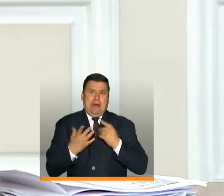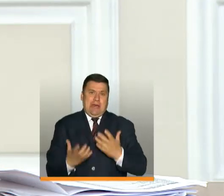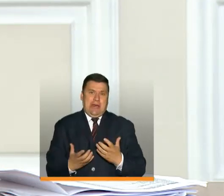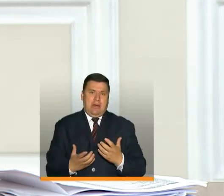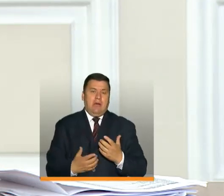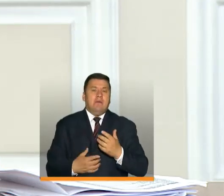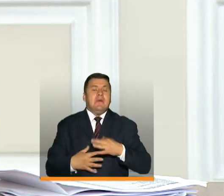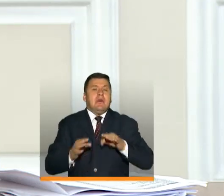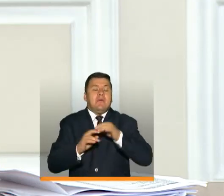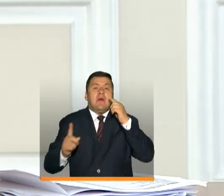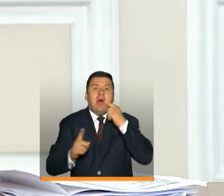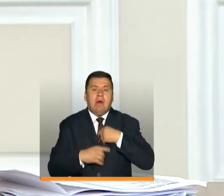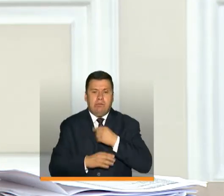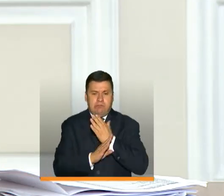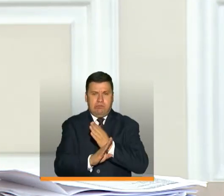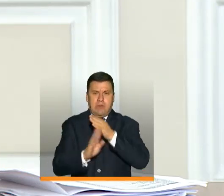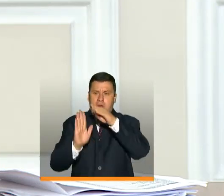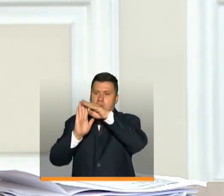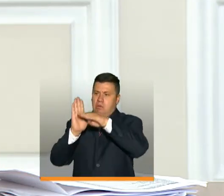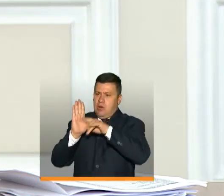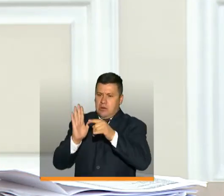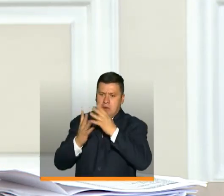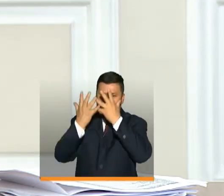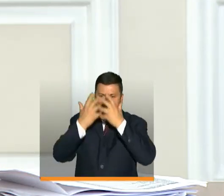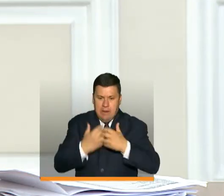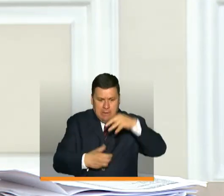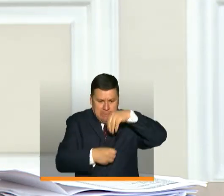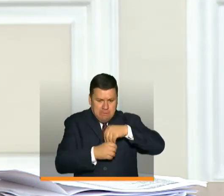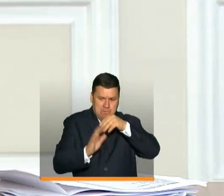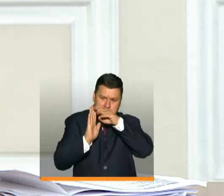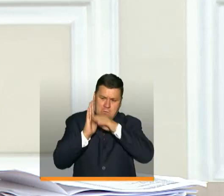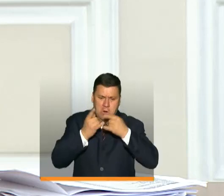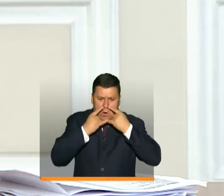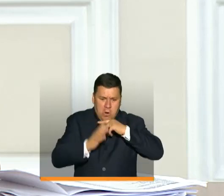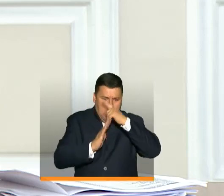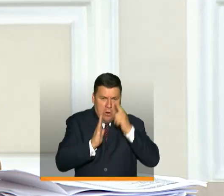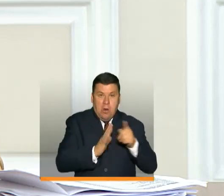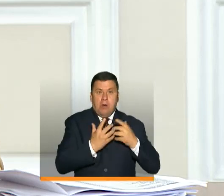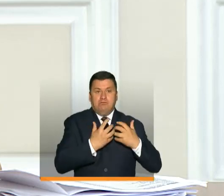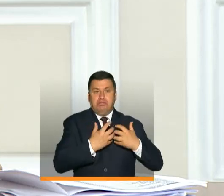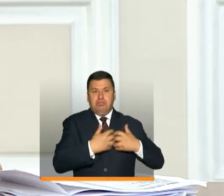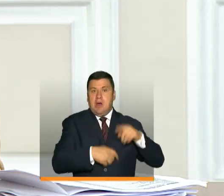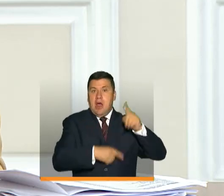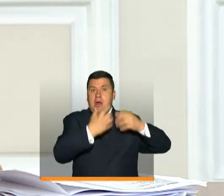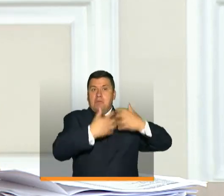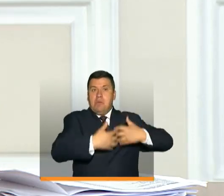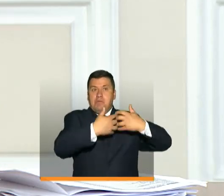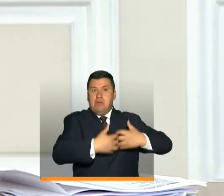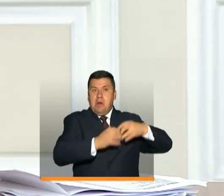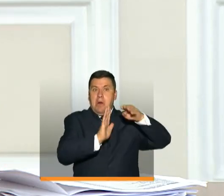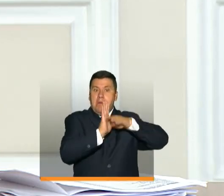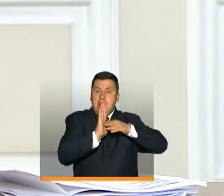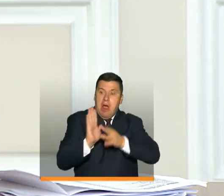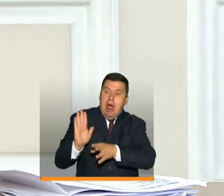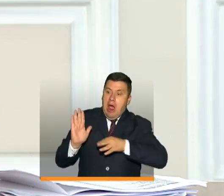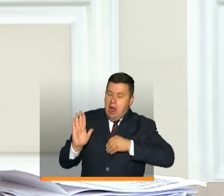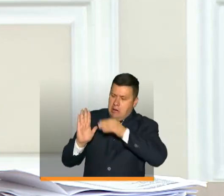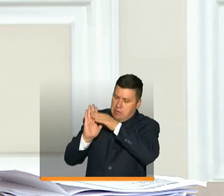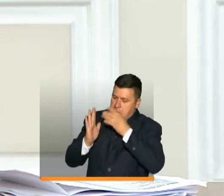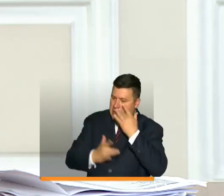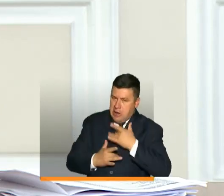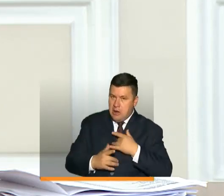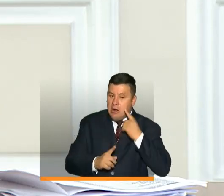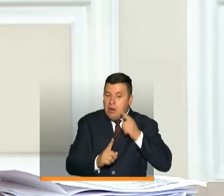la autoprotección, cumplir los protocolos en las empresas que ya están funcionando para que podamos seguir en este proceso de